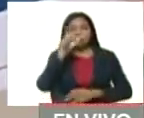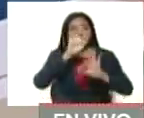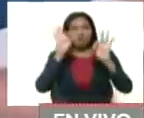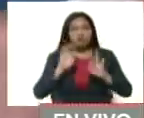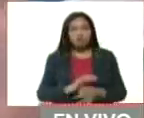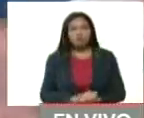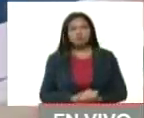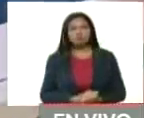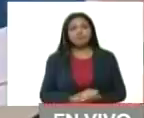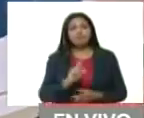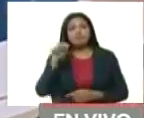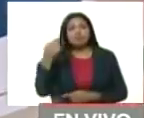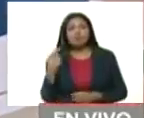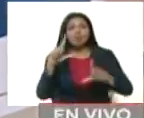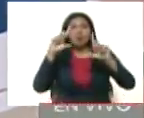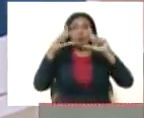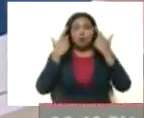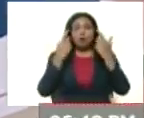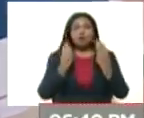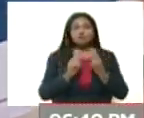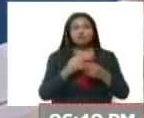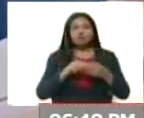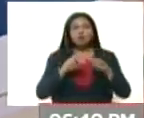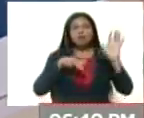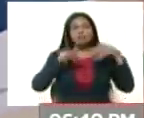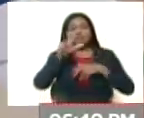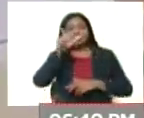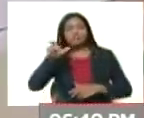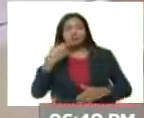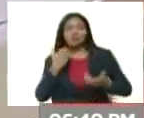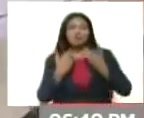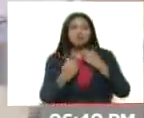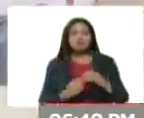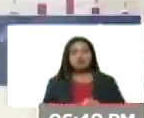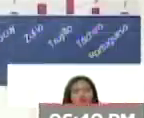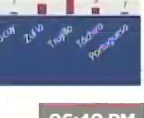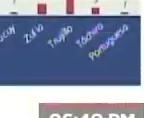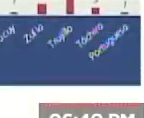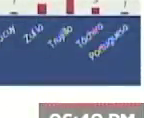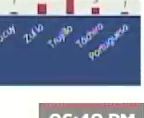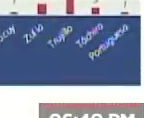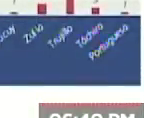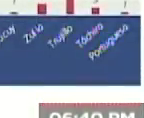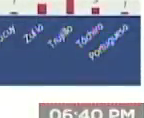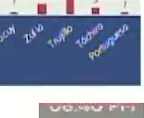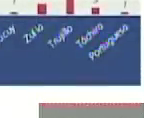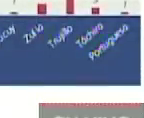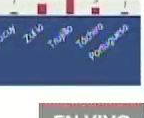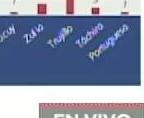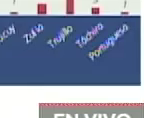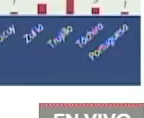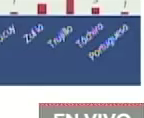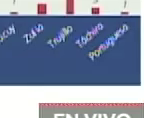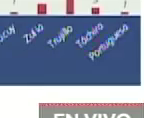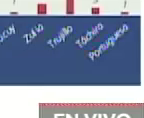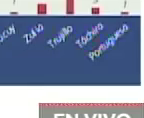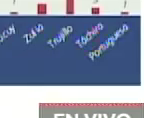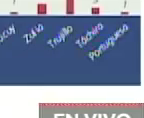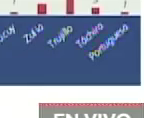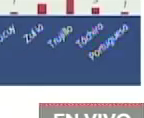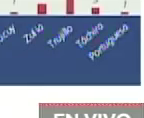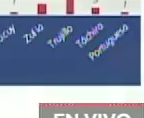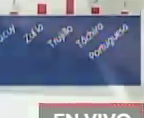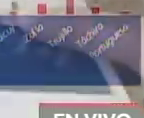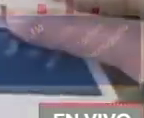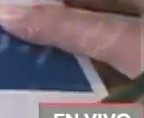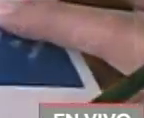foco. Luego tenemos La Guaira con 13 casos, Trujillo igual, Fíjense que el foco que tuvimos en Trujillo de 7 casos